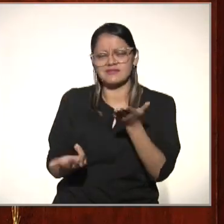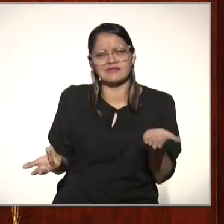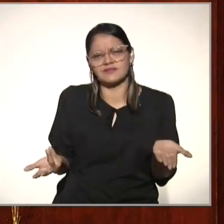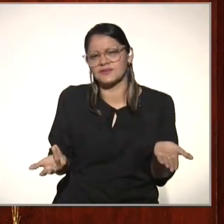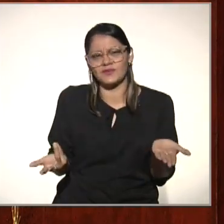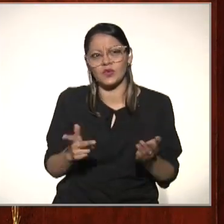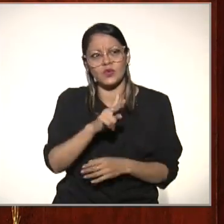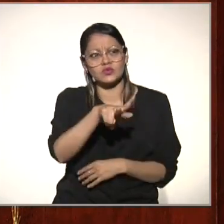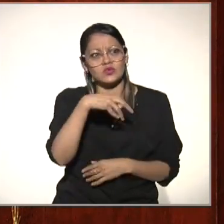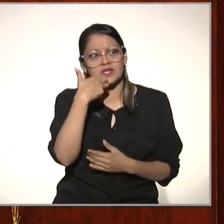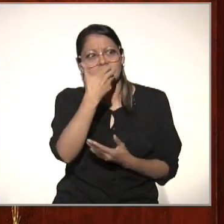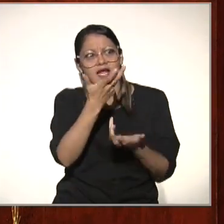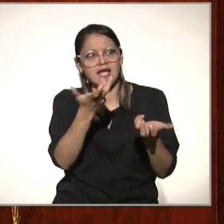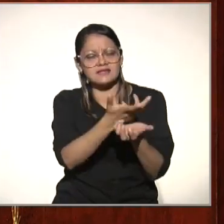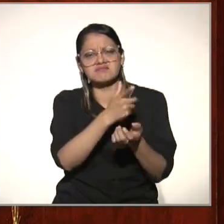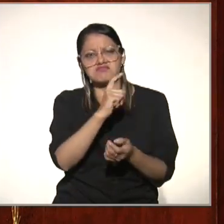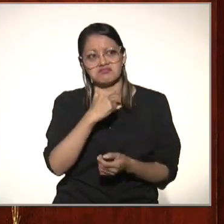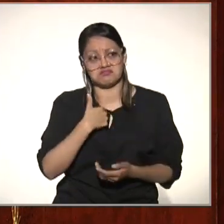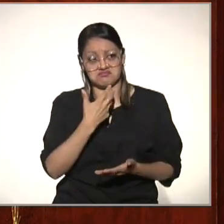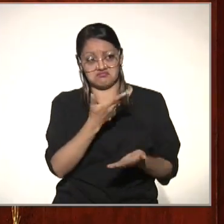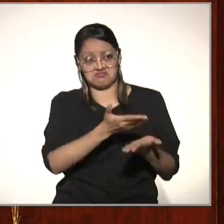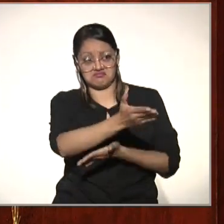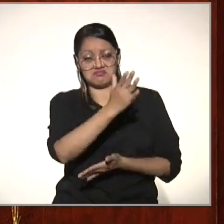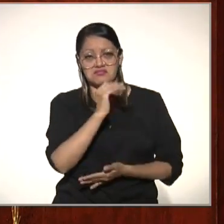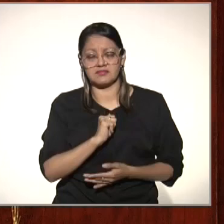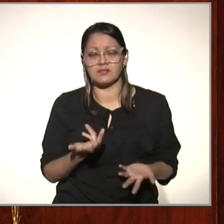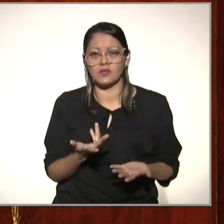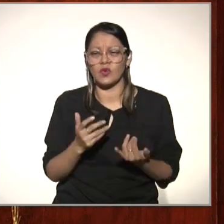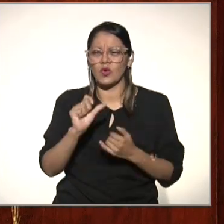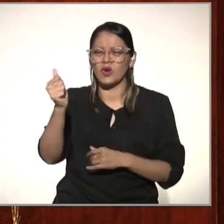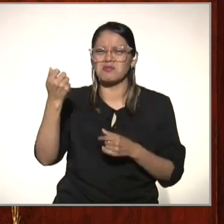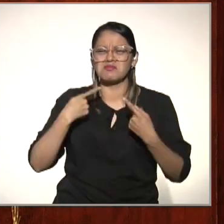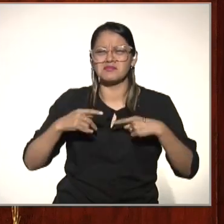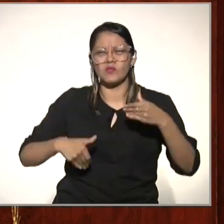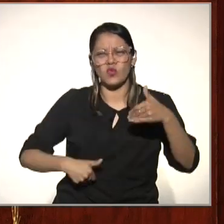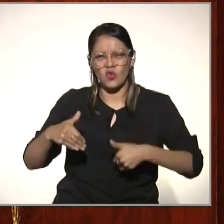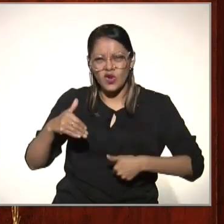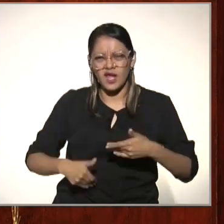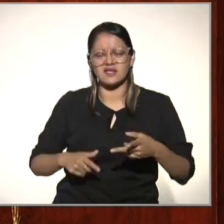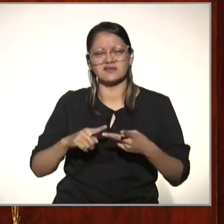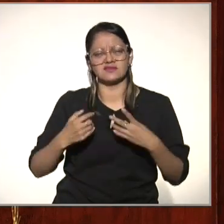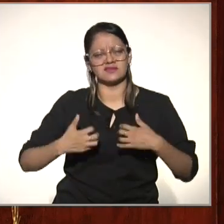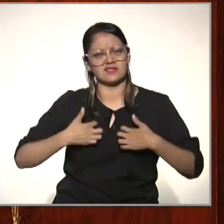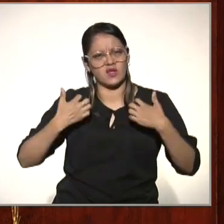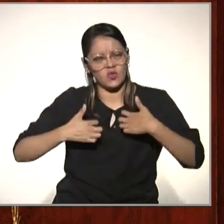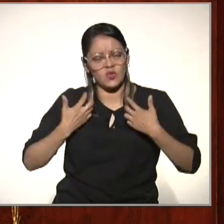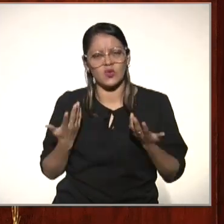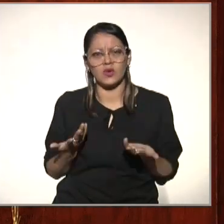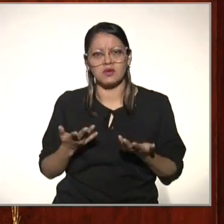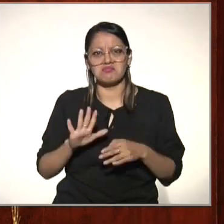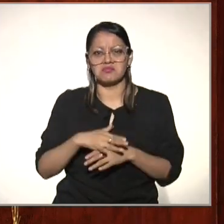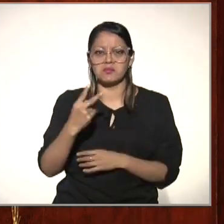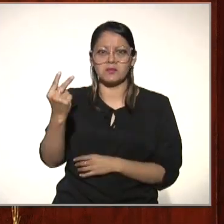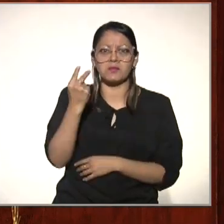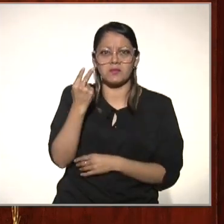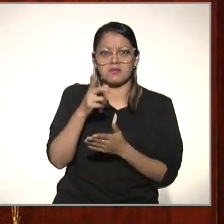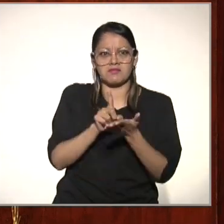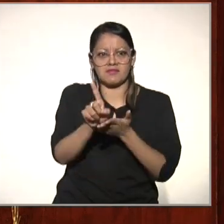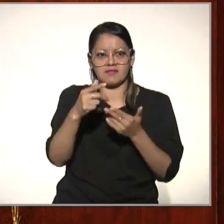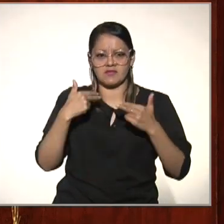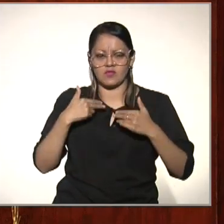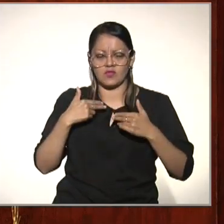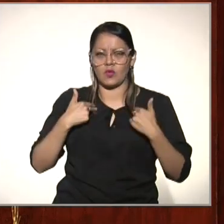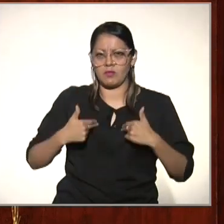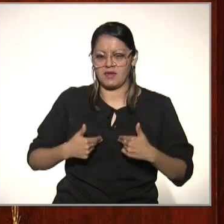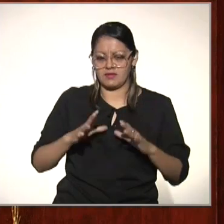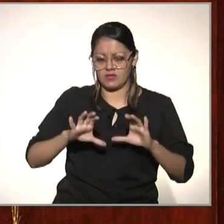la voluntad de nadie. Entonces, para esas personas que quizás se molestan o se irritan porque nos ven hablando de los derechos de la